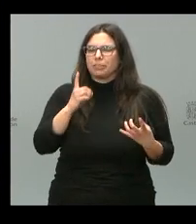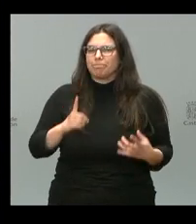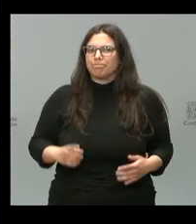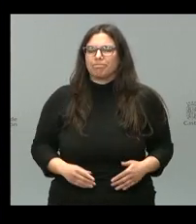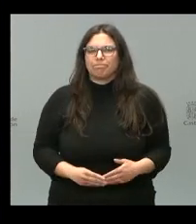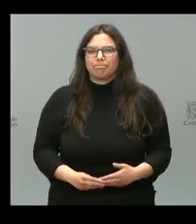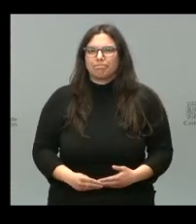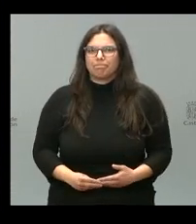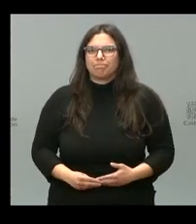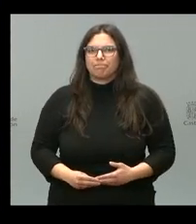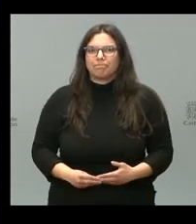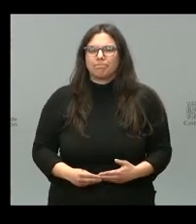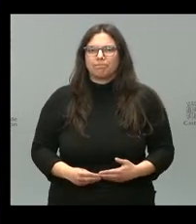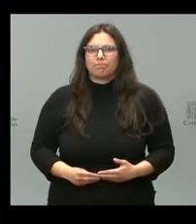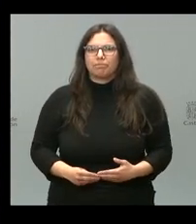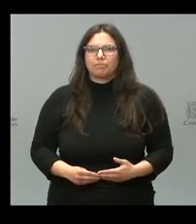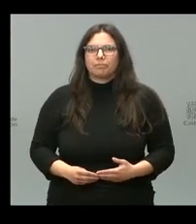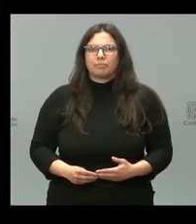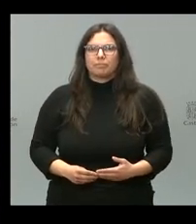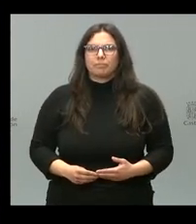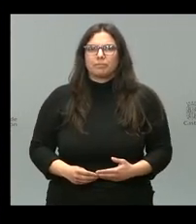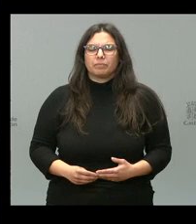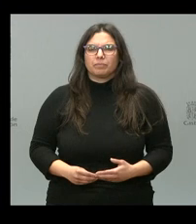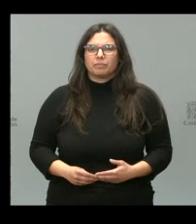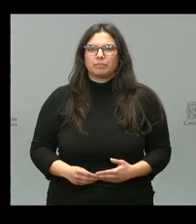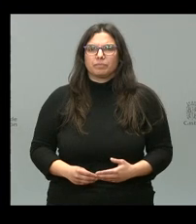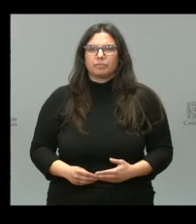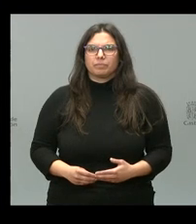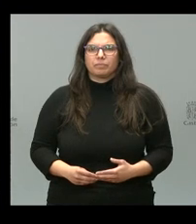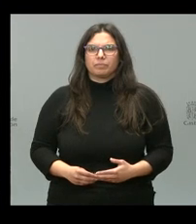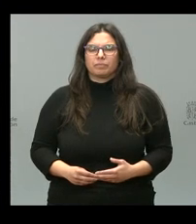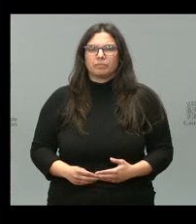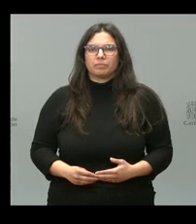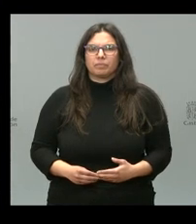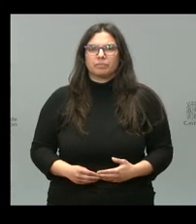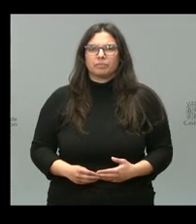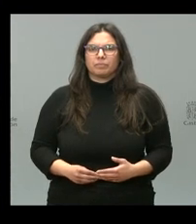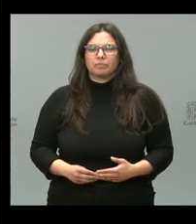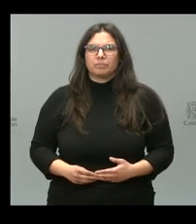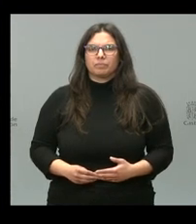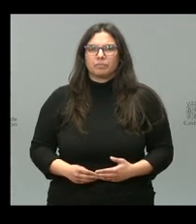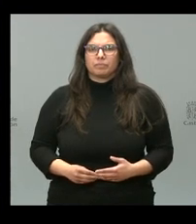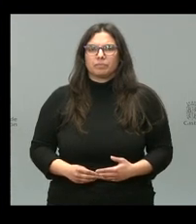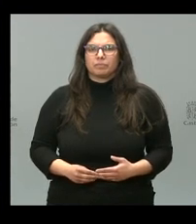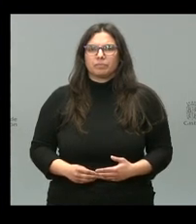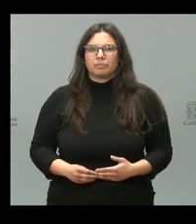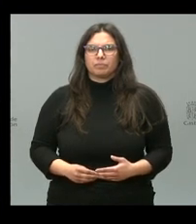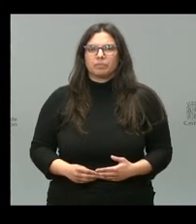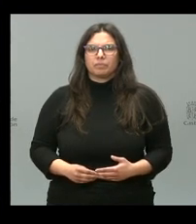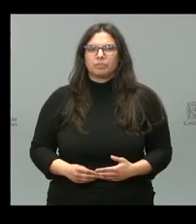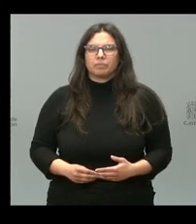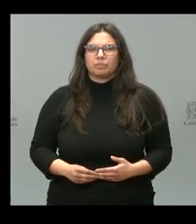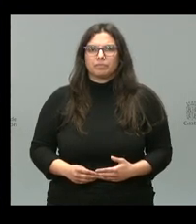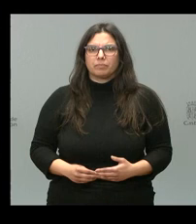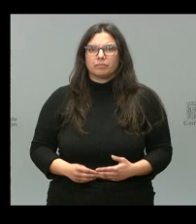las dos antenas que no funcionan Por cierto francamente bien en medida del campo y peñafiel y en el ejemplo de la coloración